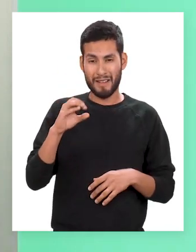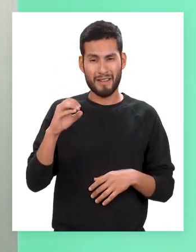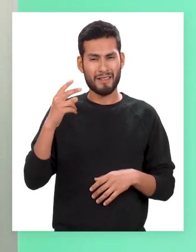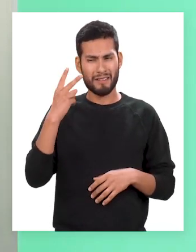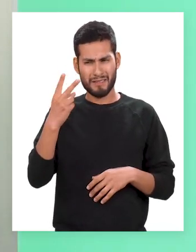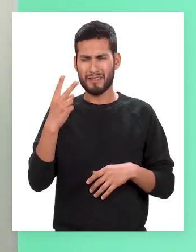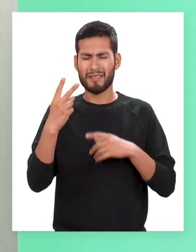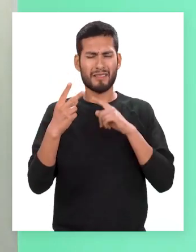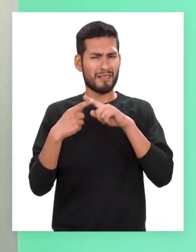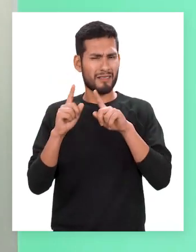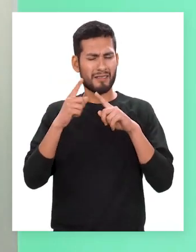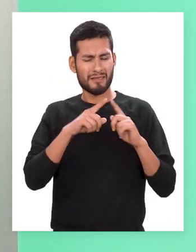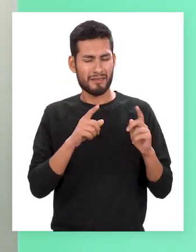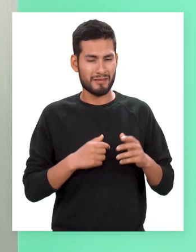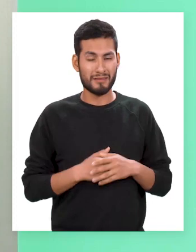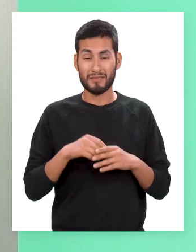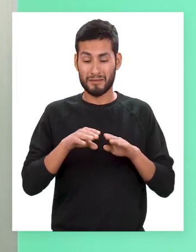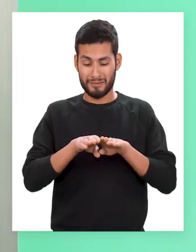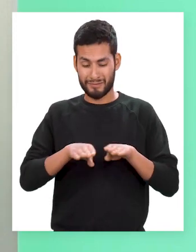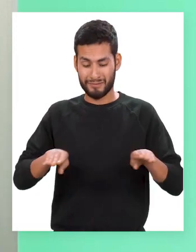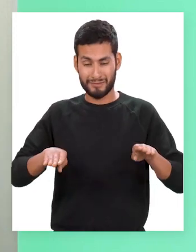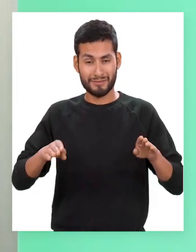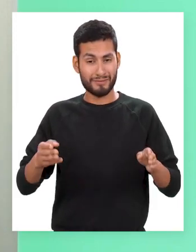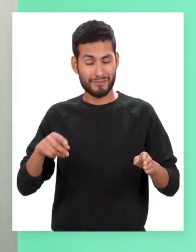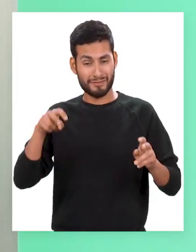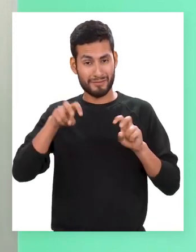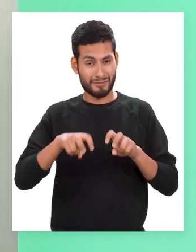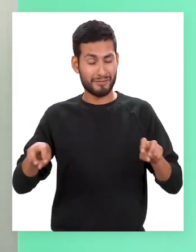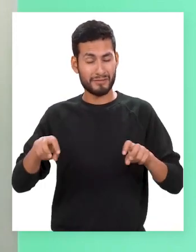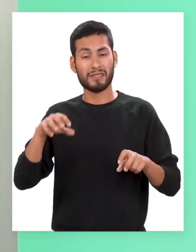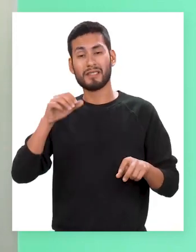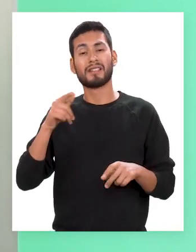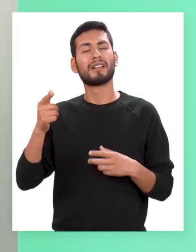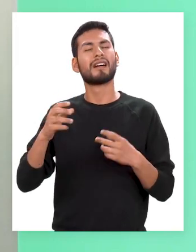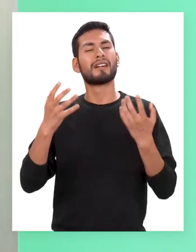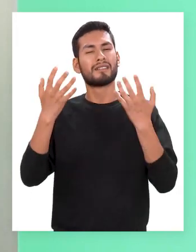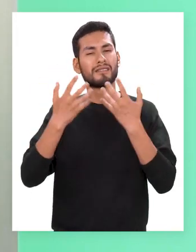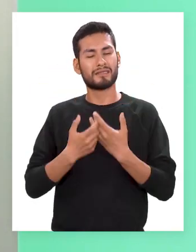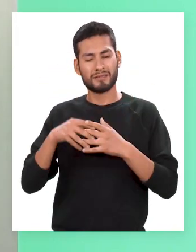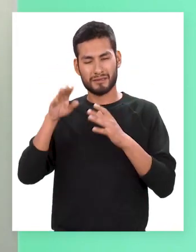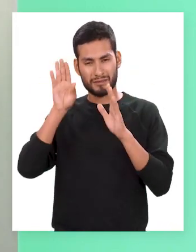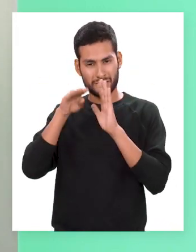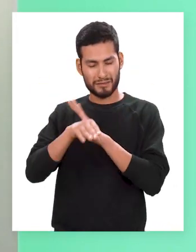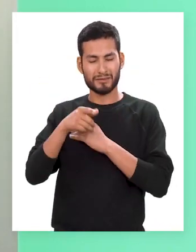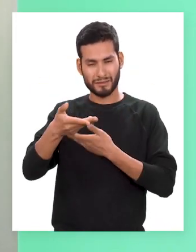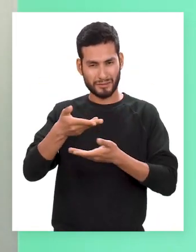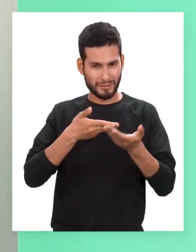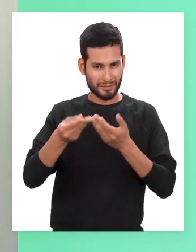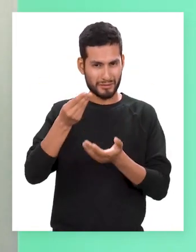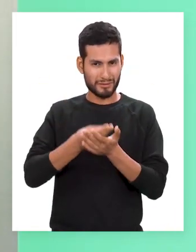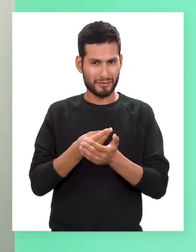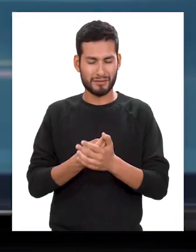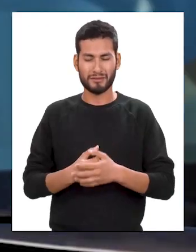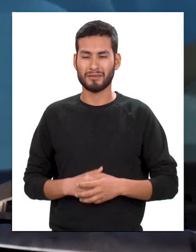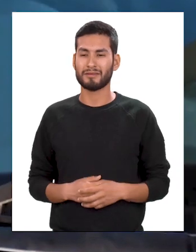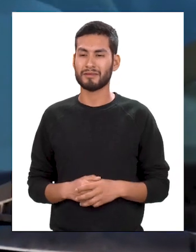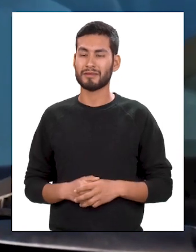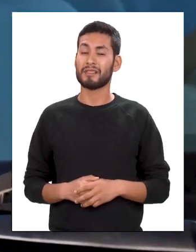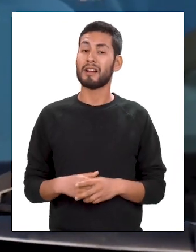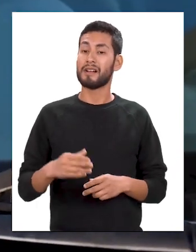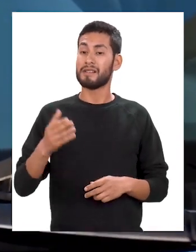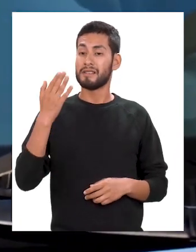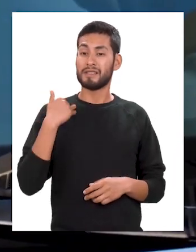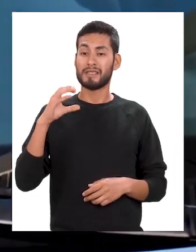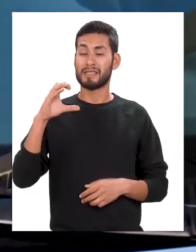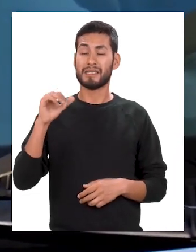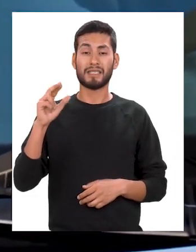palabra banco tiene diferentes significados, un mueble para sentarse y también la empresa dedicada a operaciones financieras. La